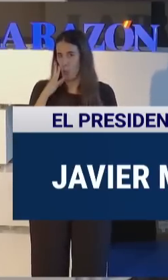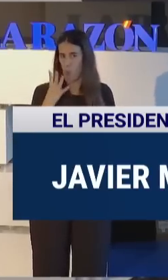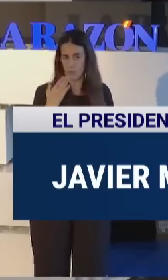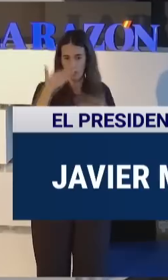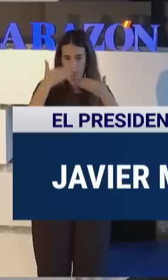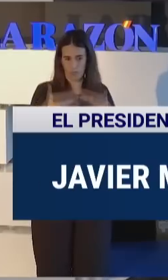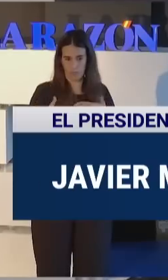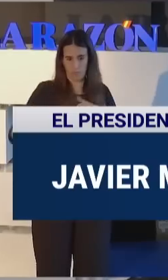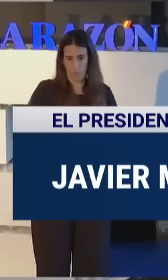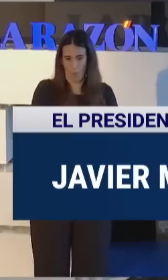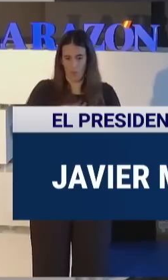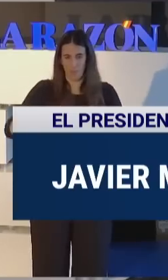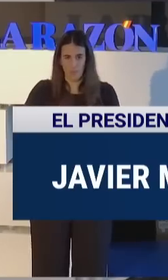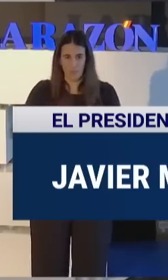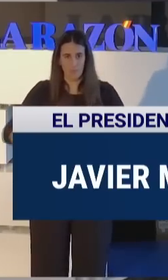pero